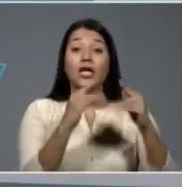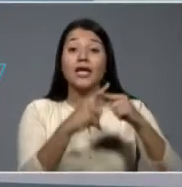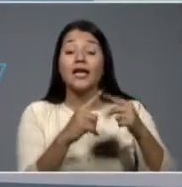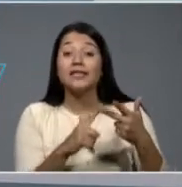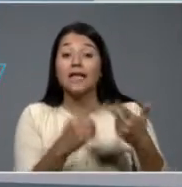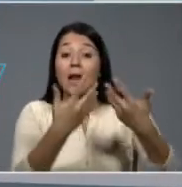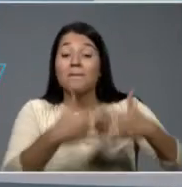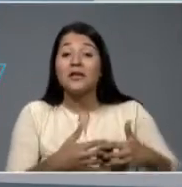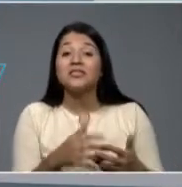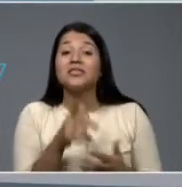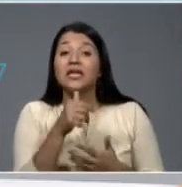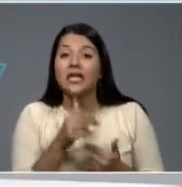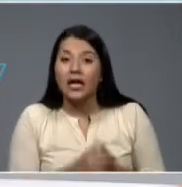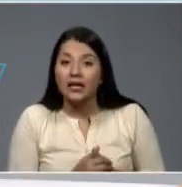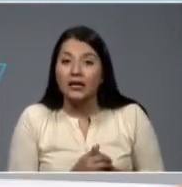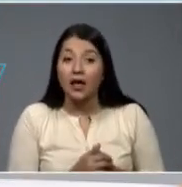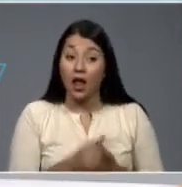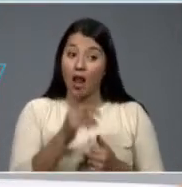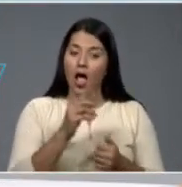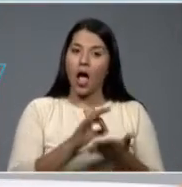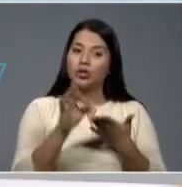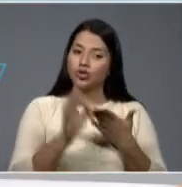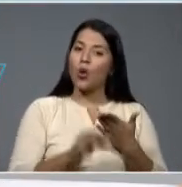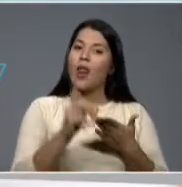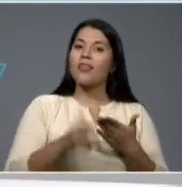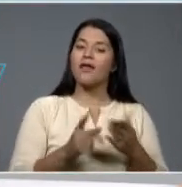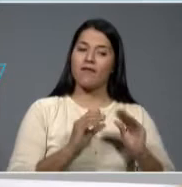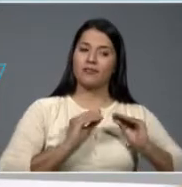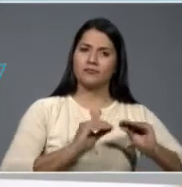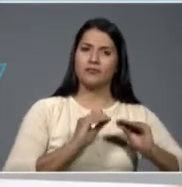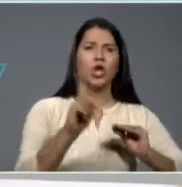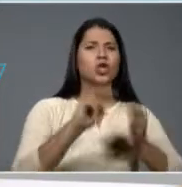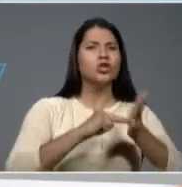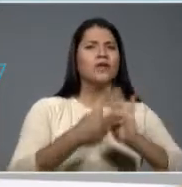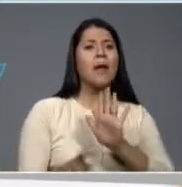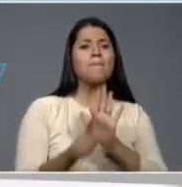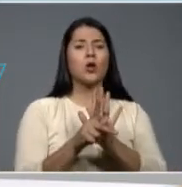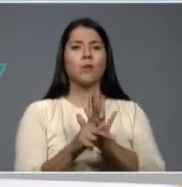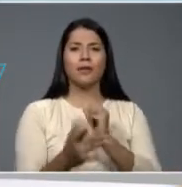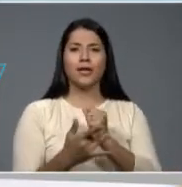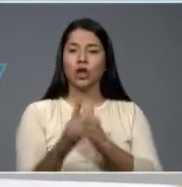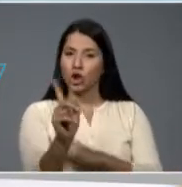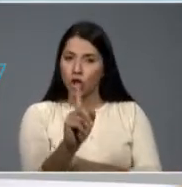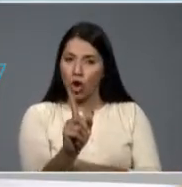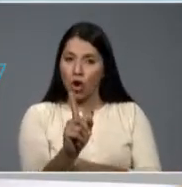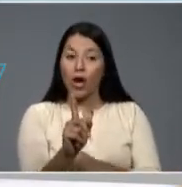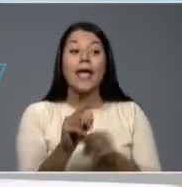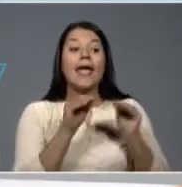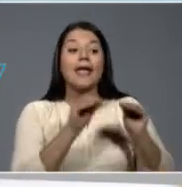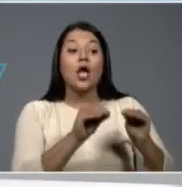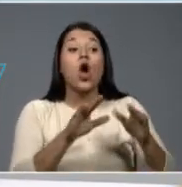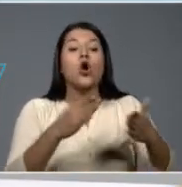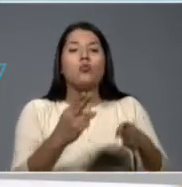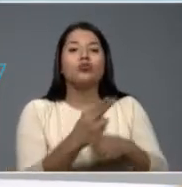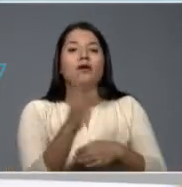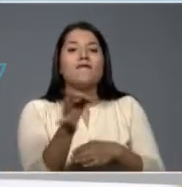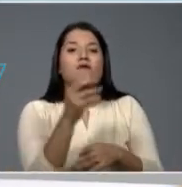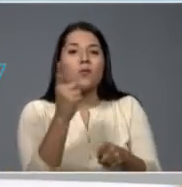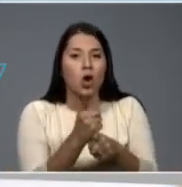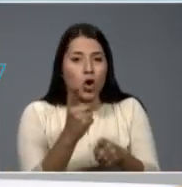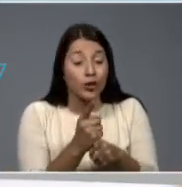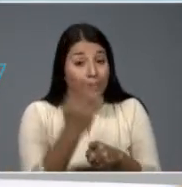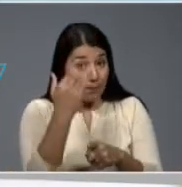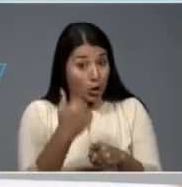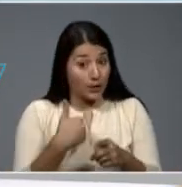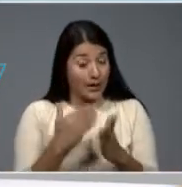tecnológicas? Es una apuesta que tiene que hacer la escuela, porque no es cuestión de prohibir o no la tecnología, sino de educarla, porque obviamente el acceso al Internet te